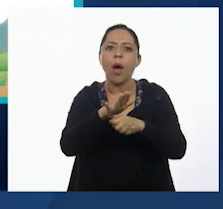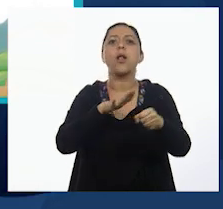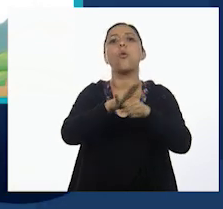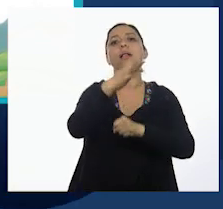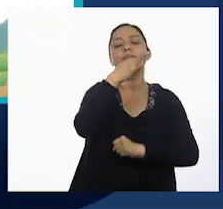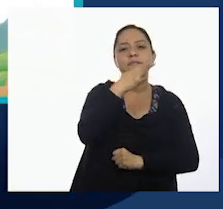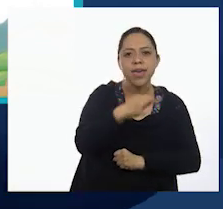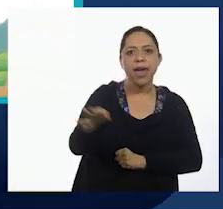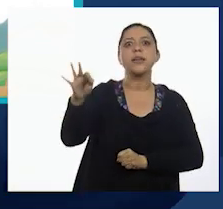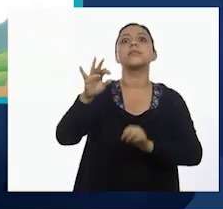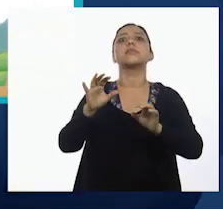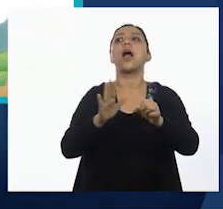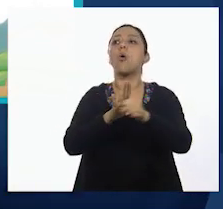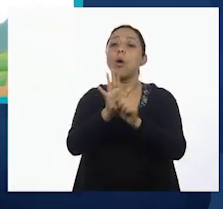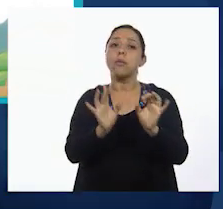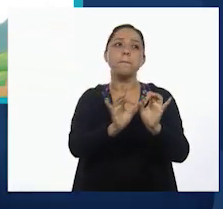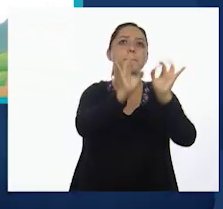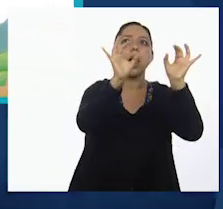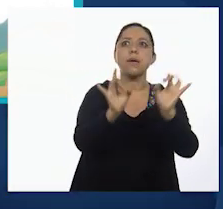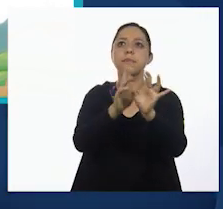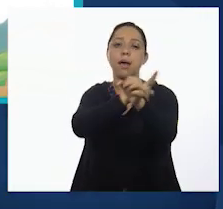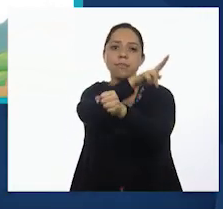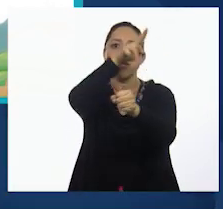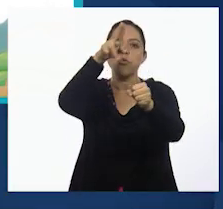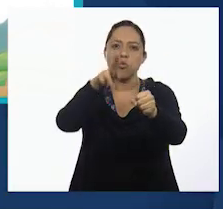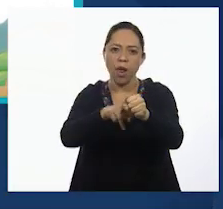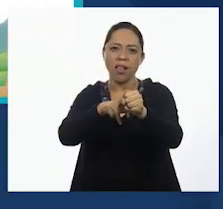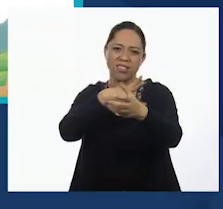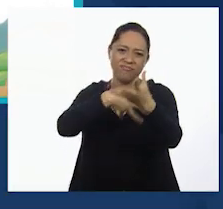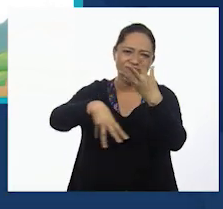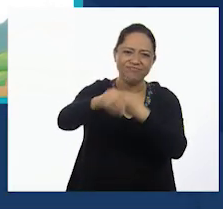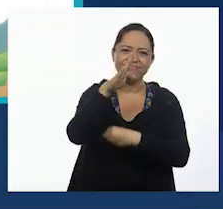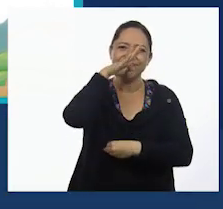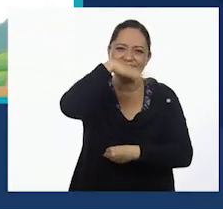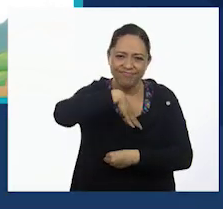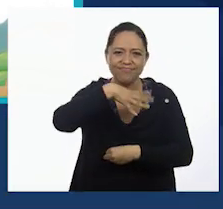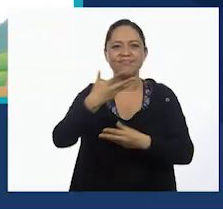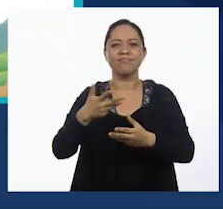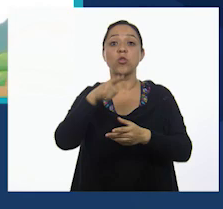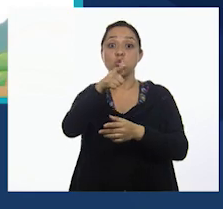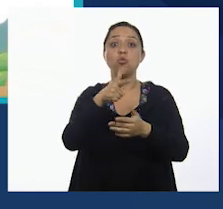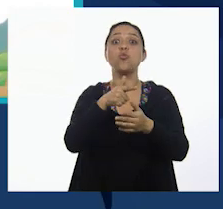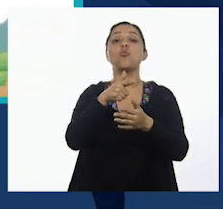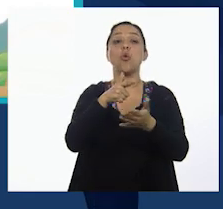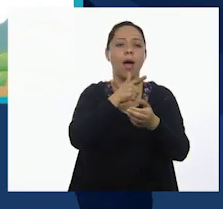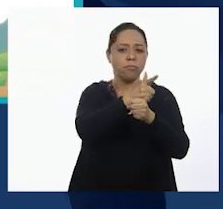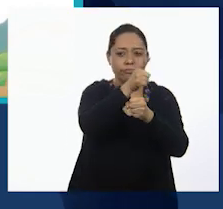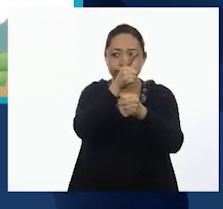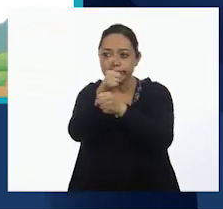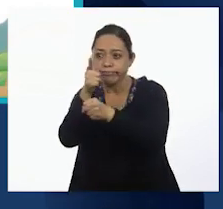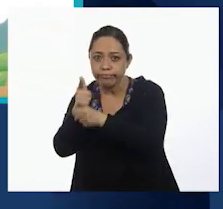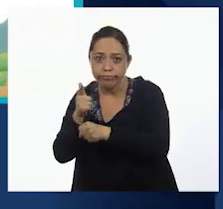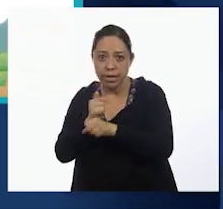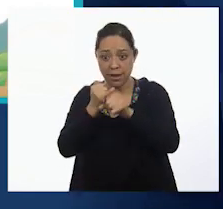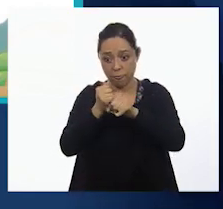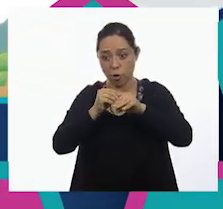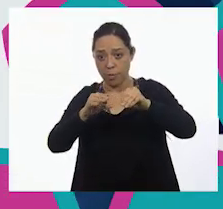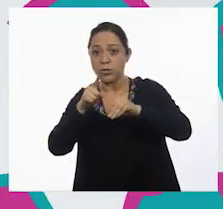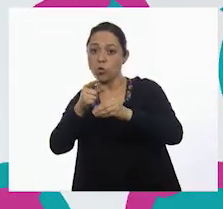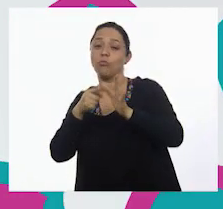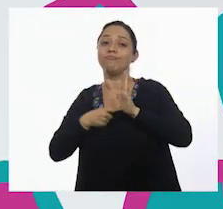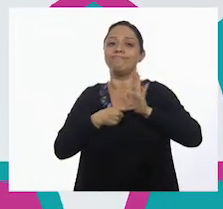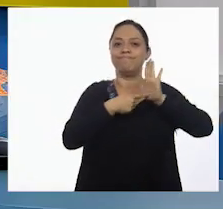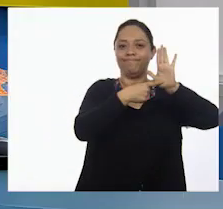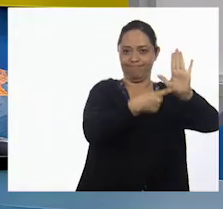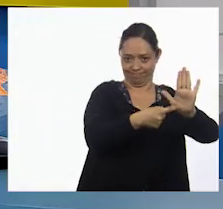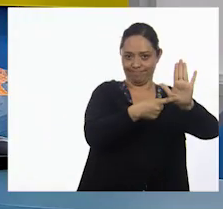fenómenos naturales afectan el lugar donde viven. Localiza información y llévala al salón de clases. Pues yo creo